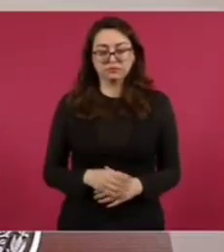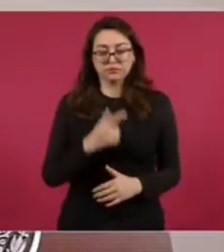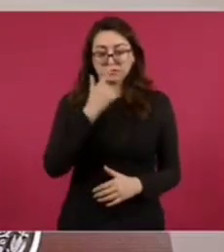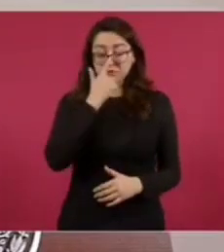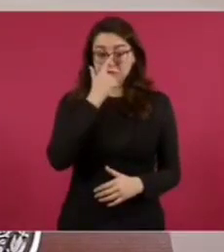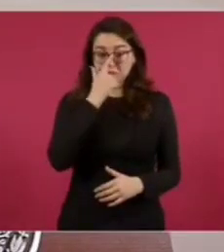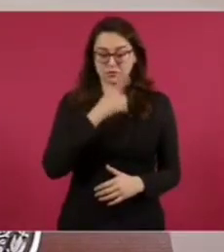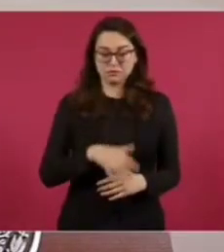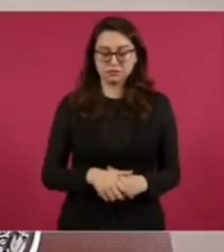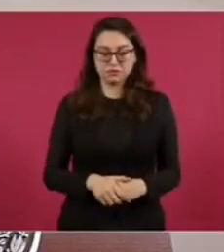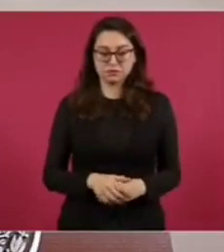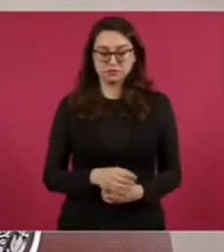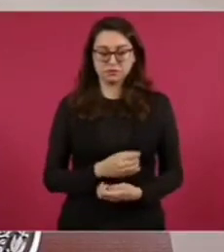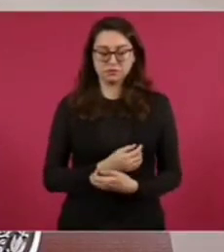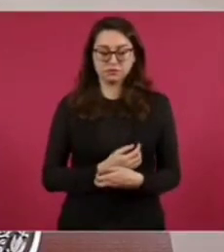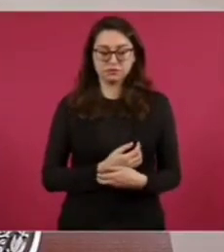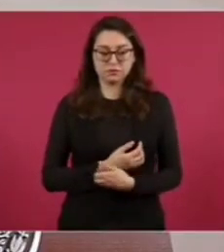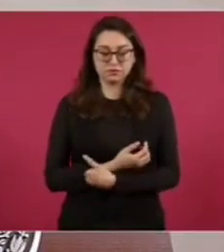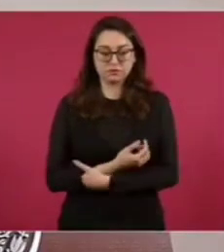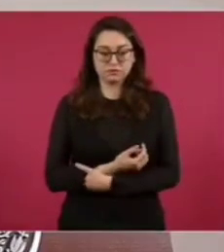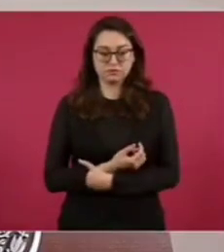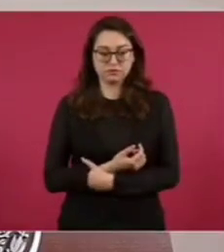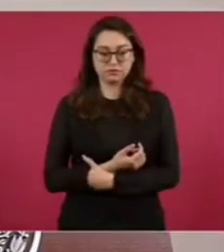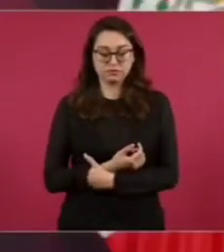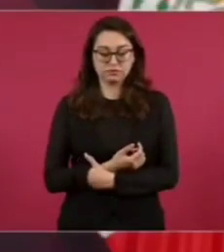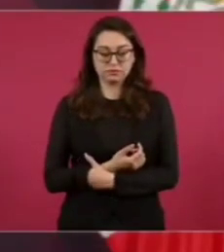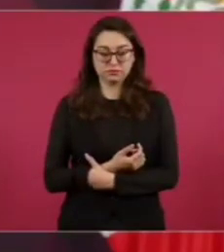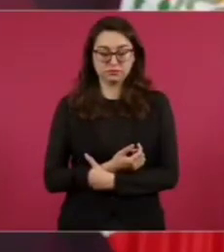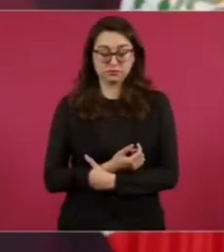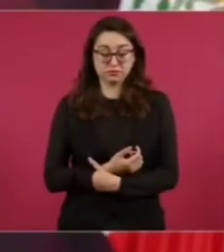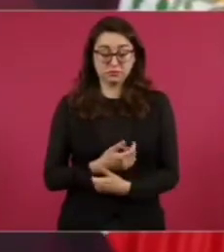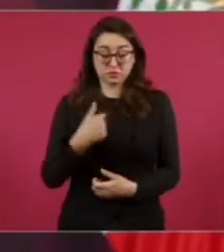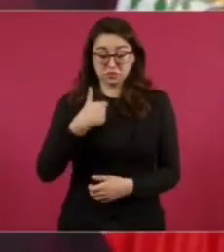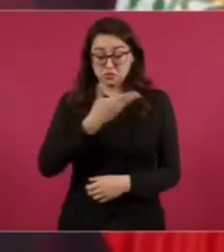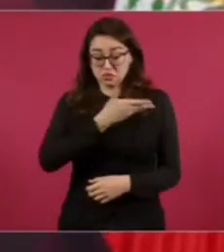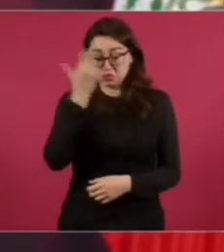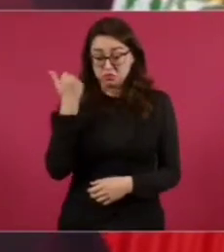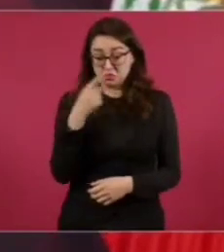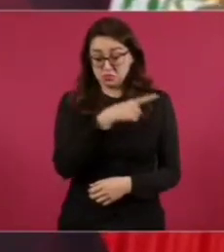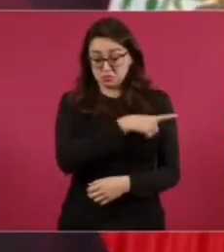no, hay que empezar a internalizarlo.